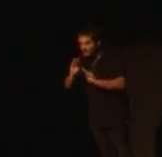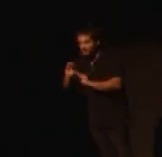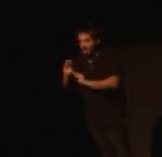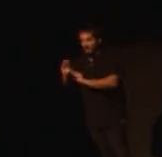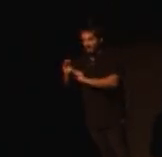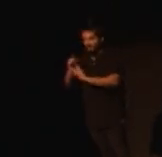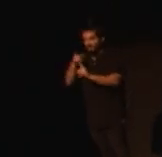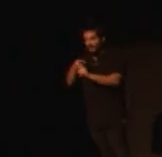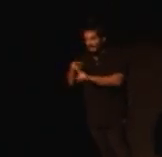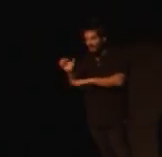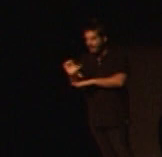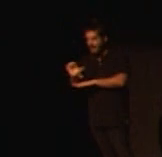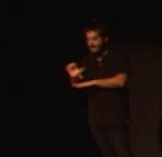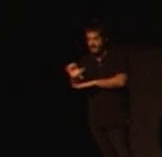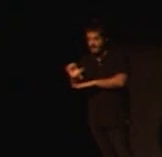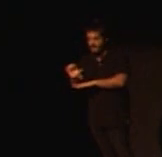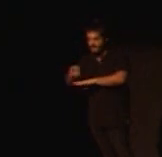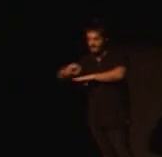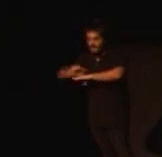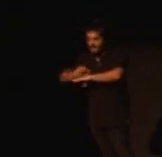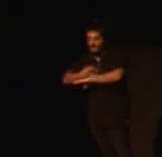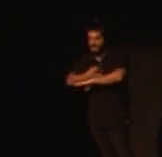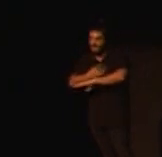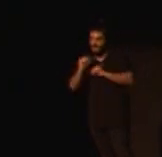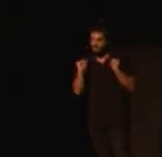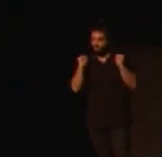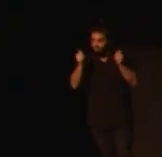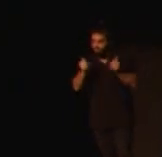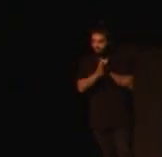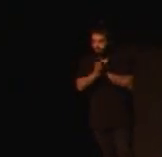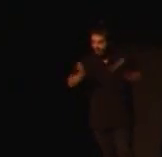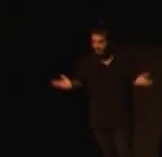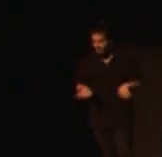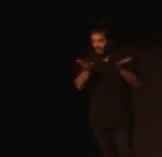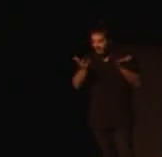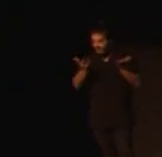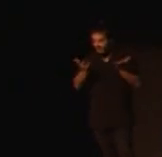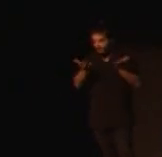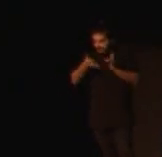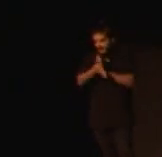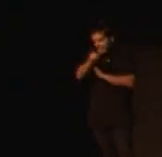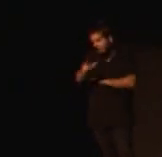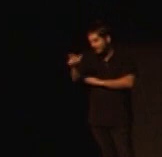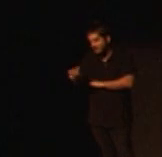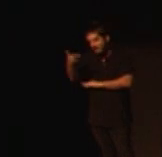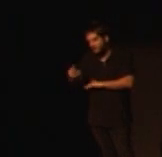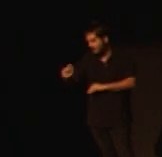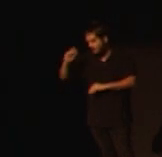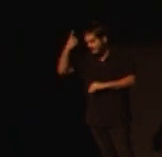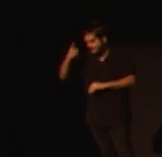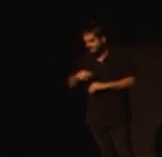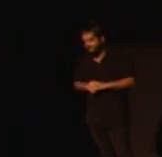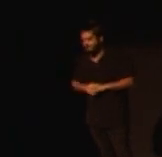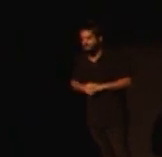la energía que impulsen este tren de tecnología emocional durante todo su trayecto, para lograr el desarrollo e implantar soluciones digitales